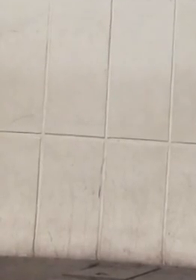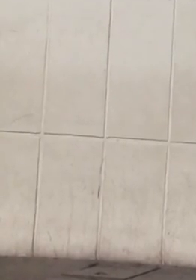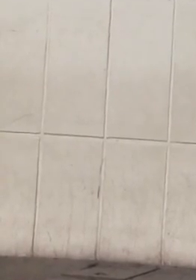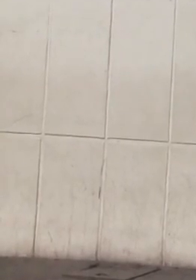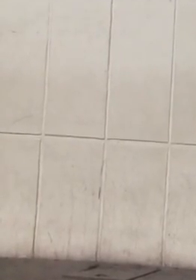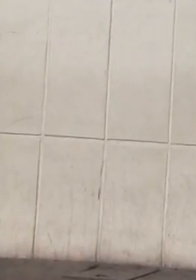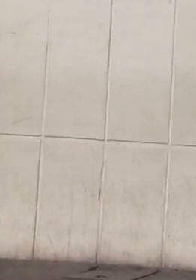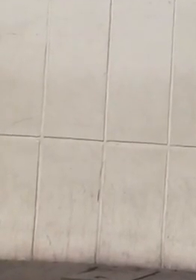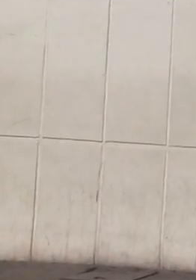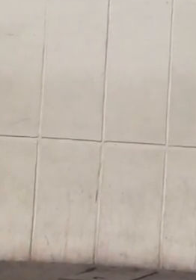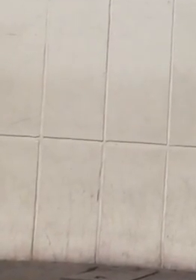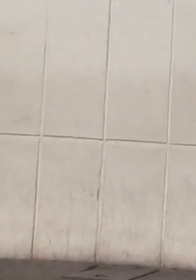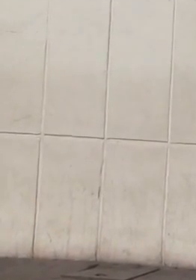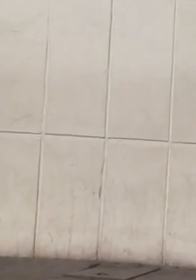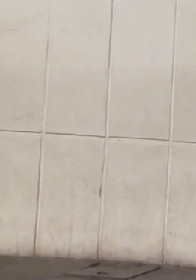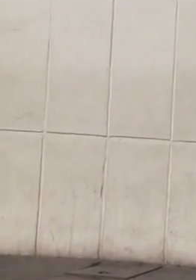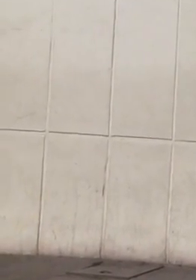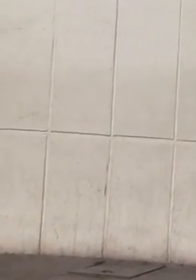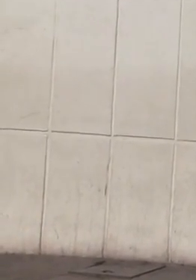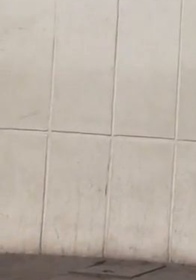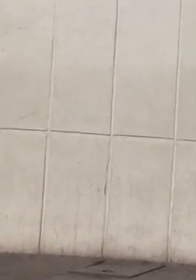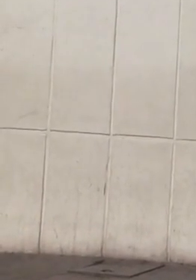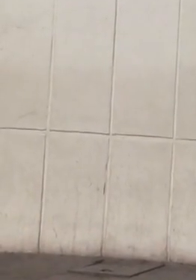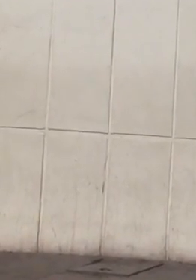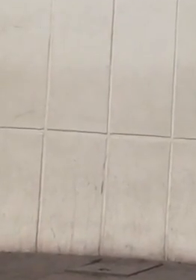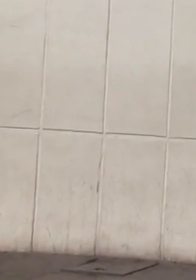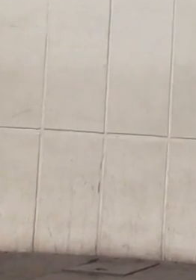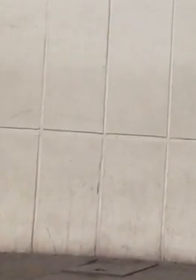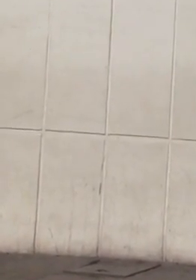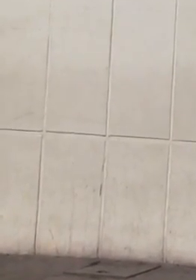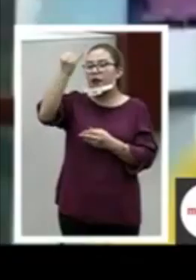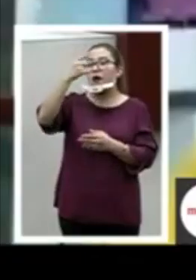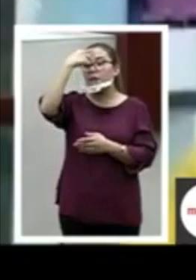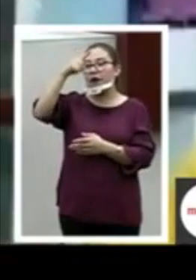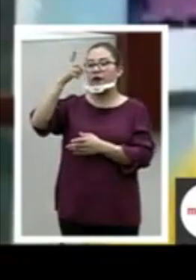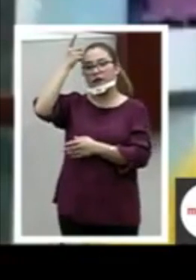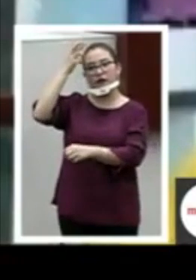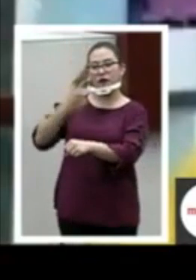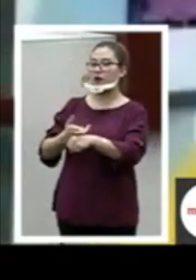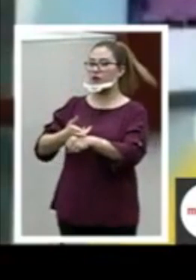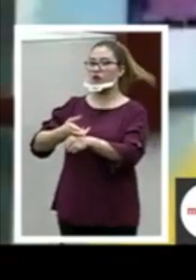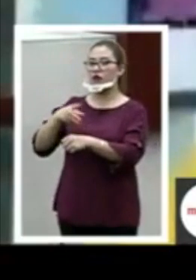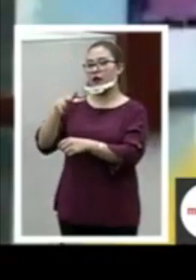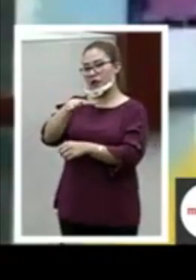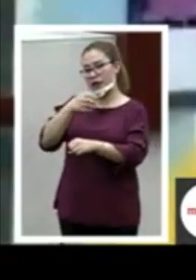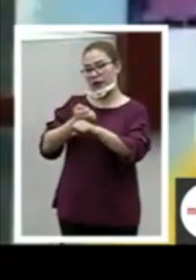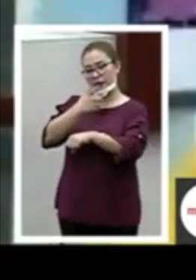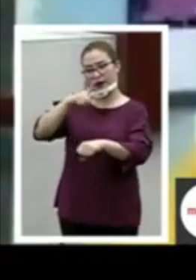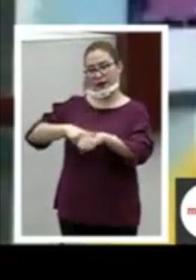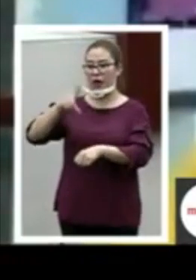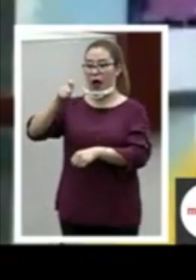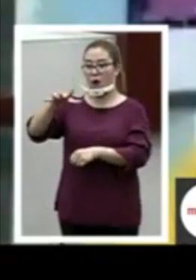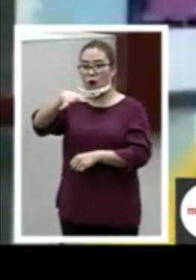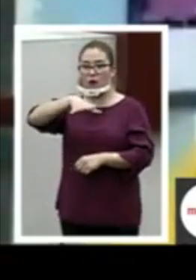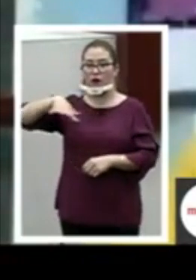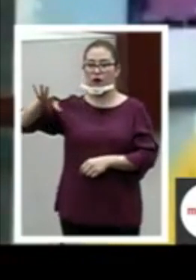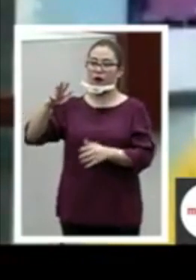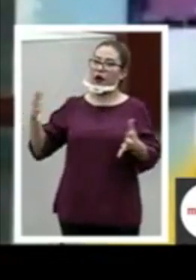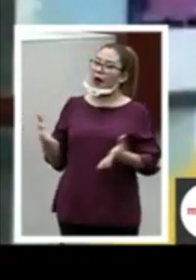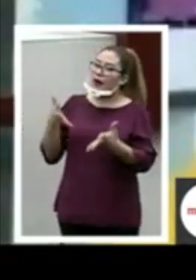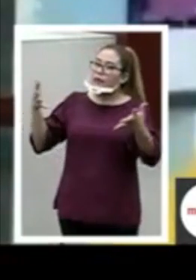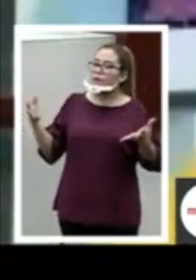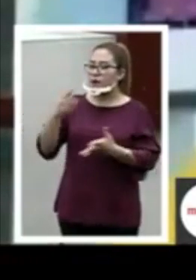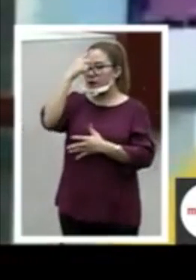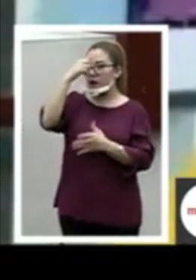afuera de comercios y escuelas, de la misma forma como ocurre en Charcas. Y a los titulares de los organismos operadores